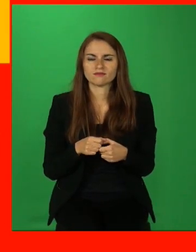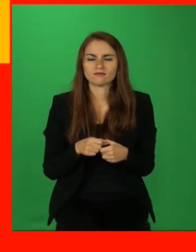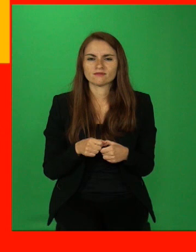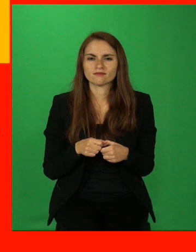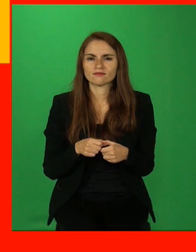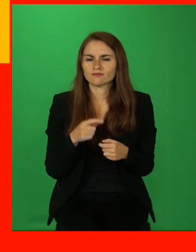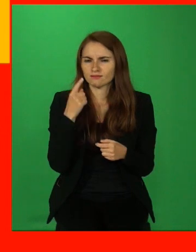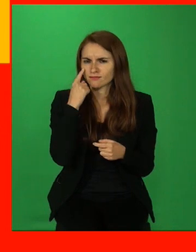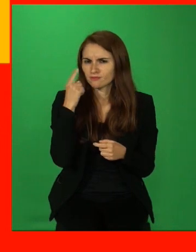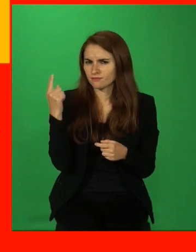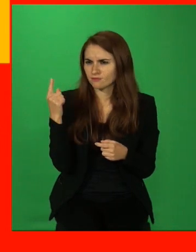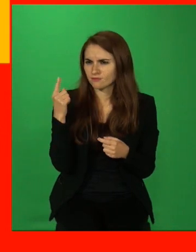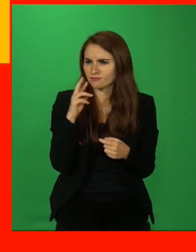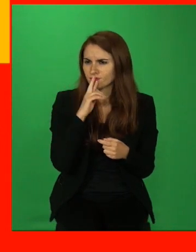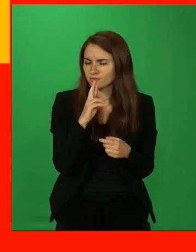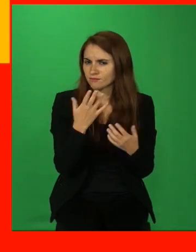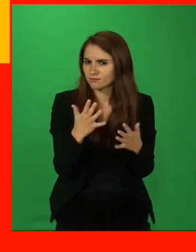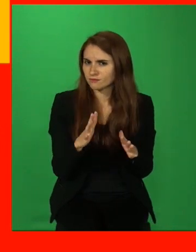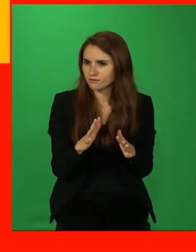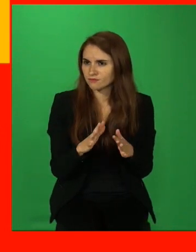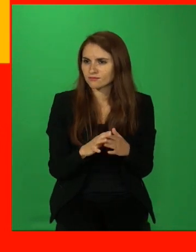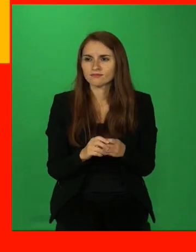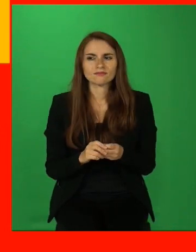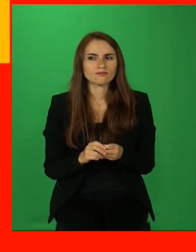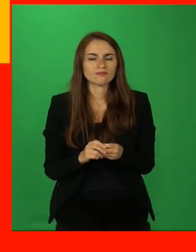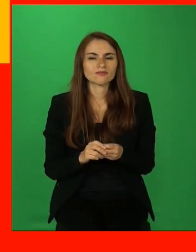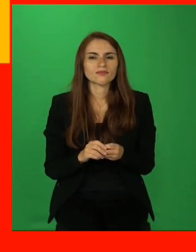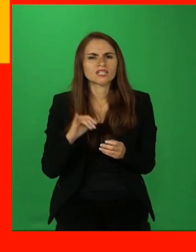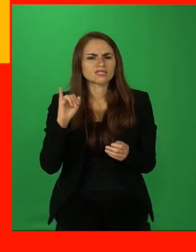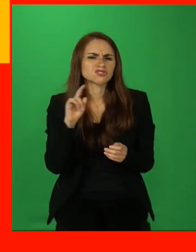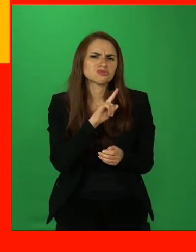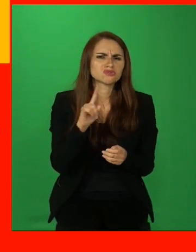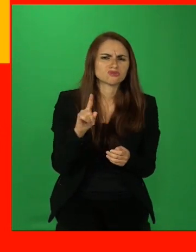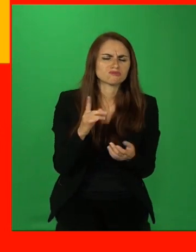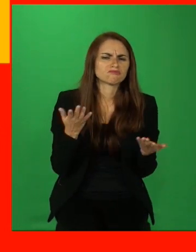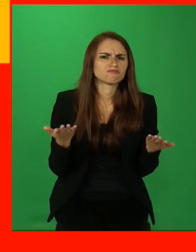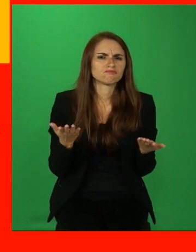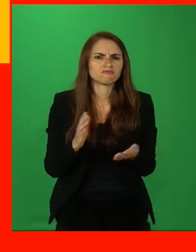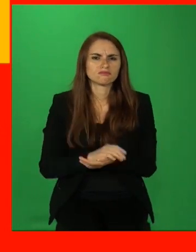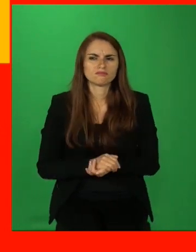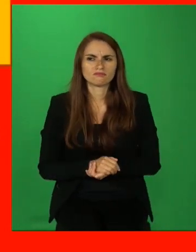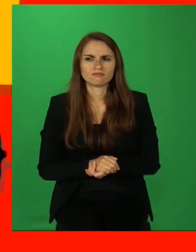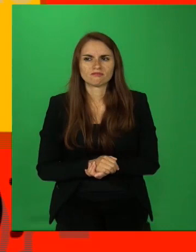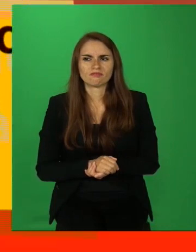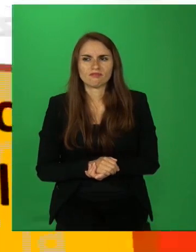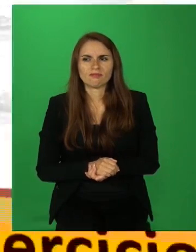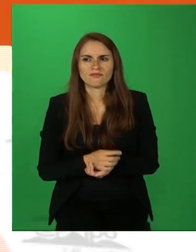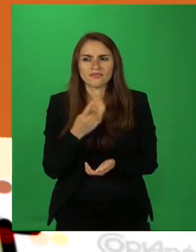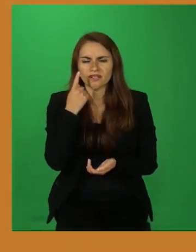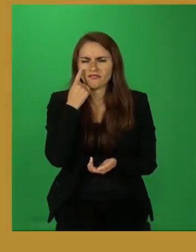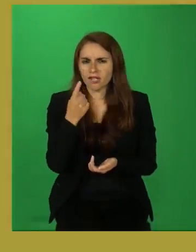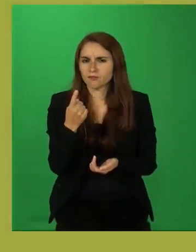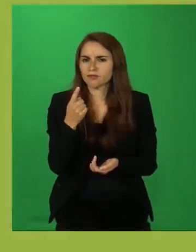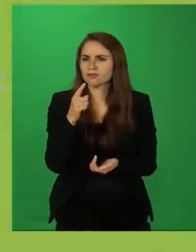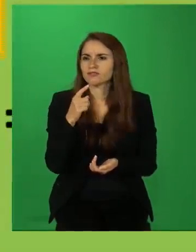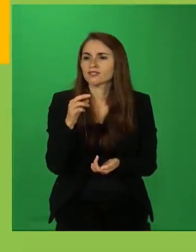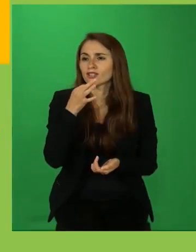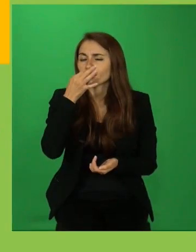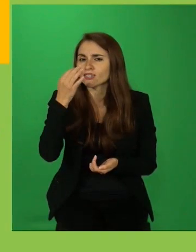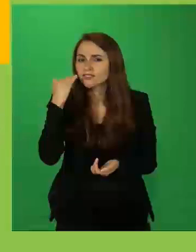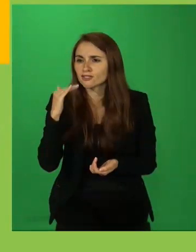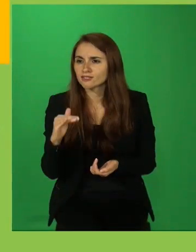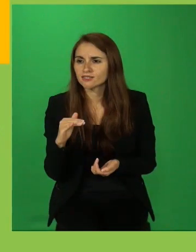ya diste tu respuesta es simplemente decir sí o no veamos entonces si lo que dijo juan es